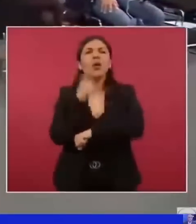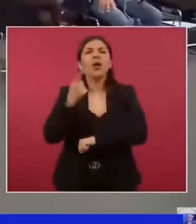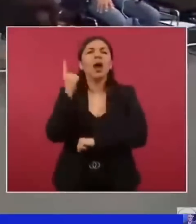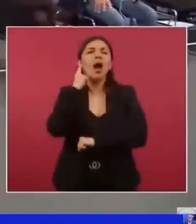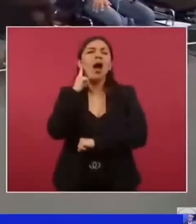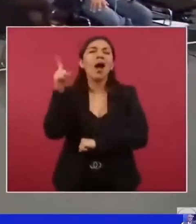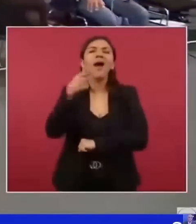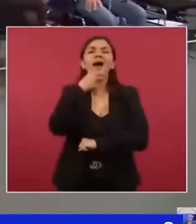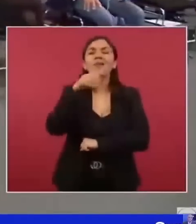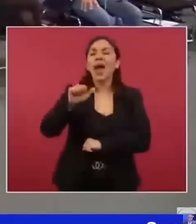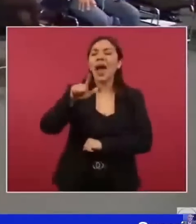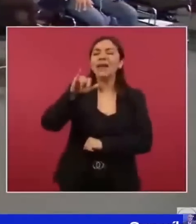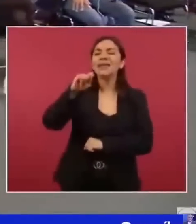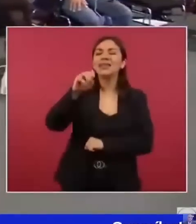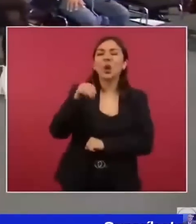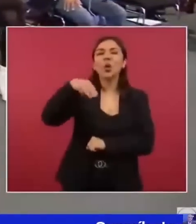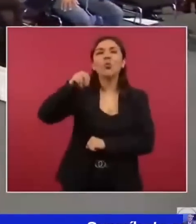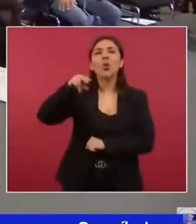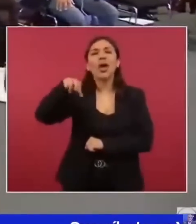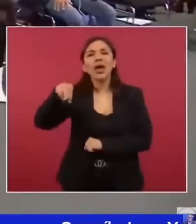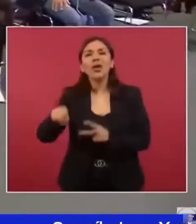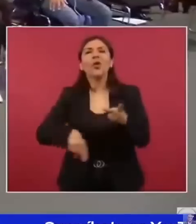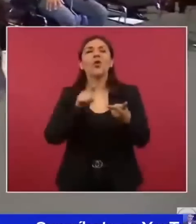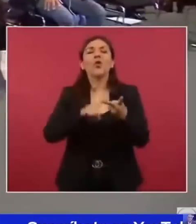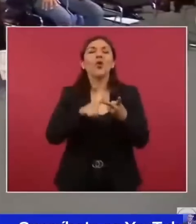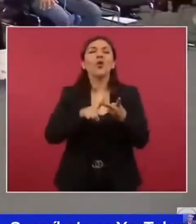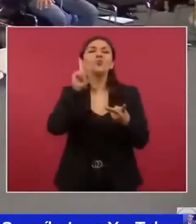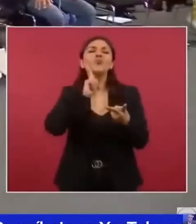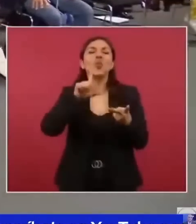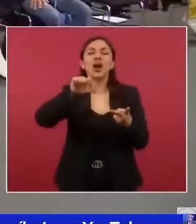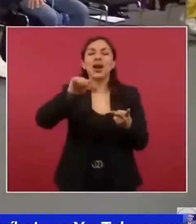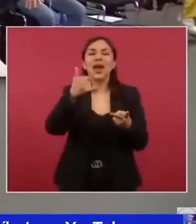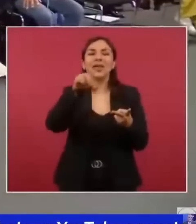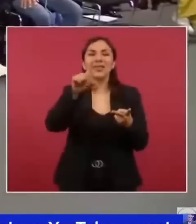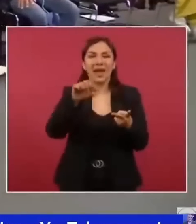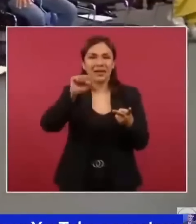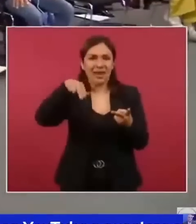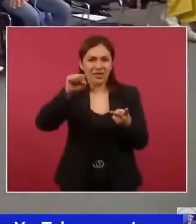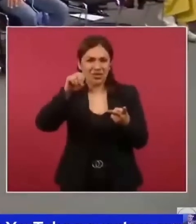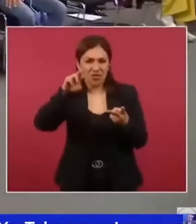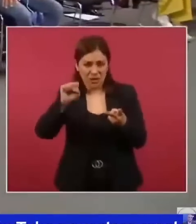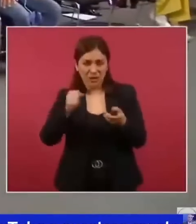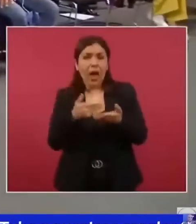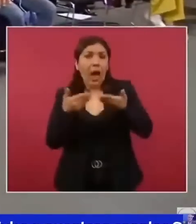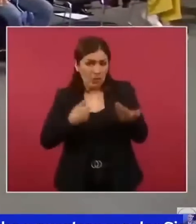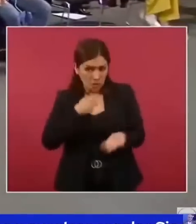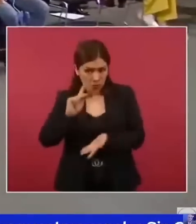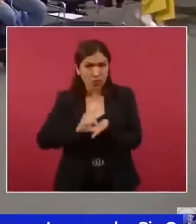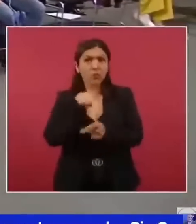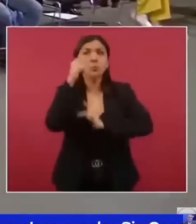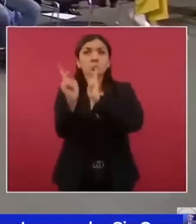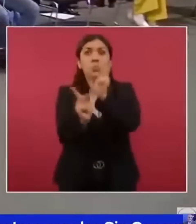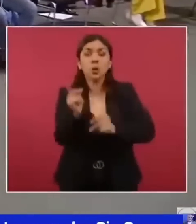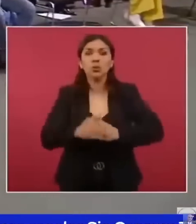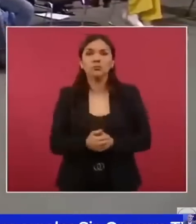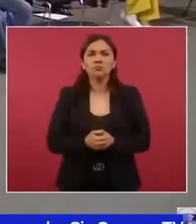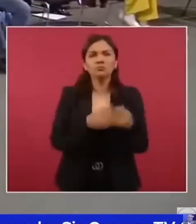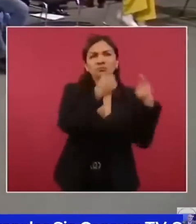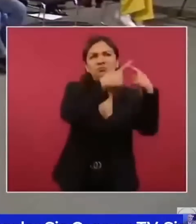torno a Alito Moreno y el martes del Jaguar de Laida Sansores. Ahora se lo pregunto nuevamente. Esos